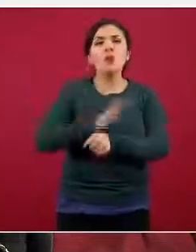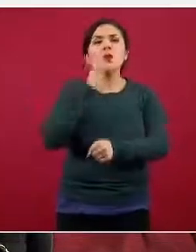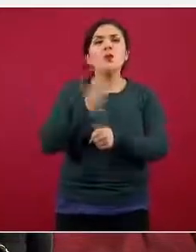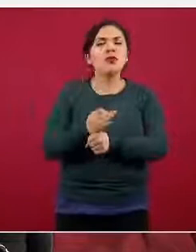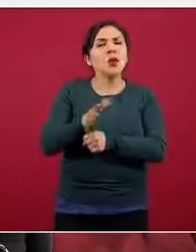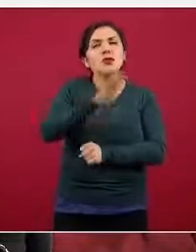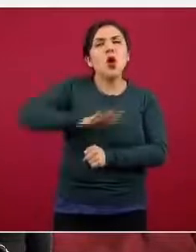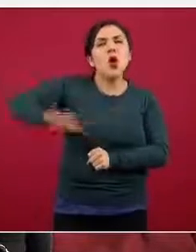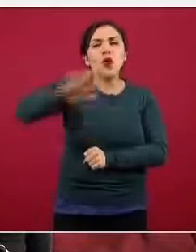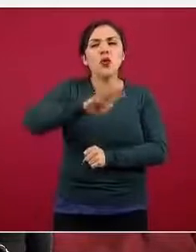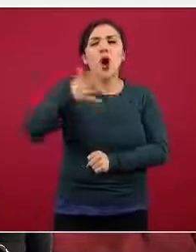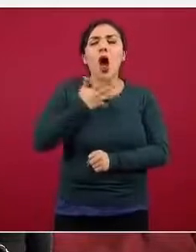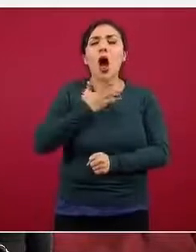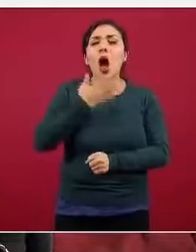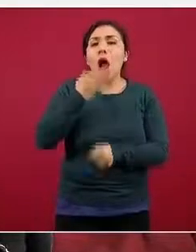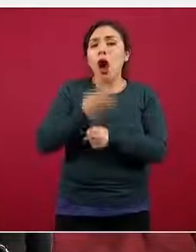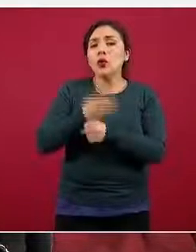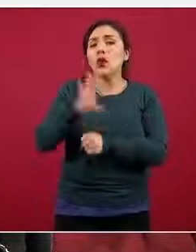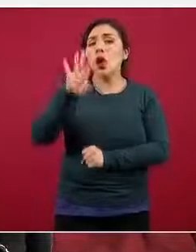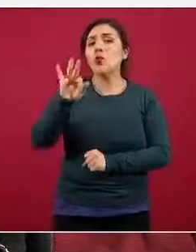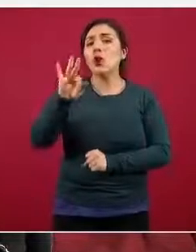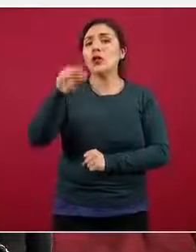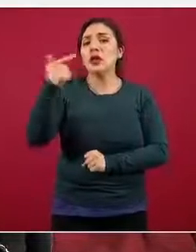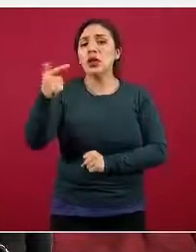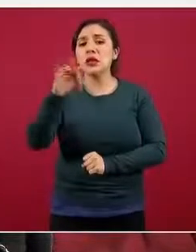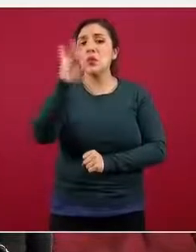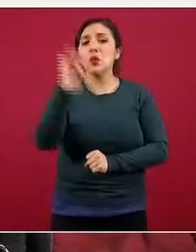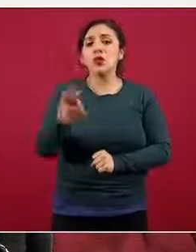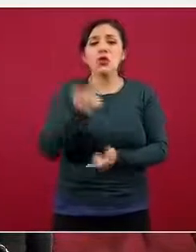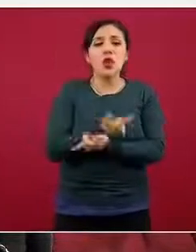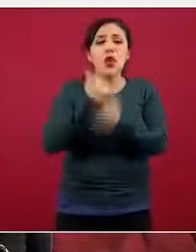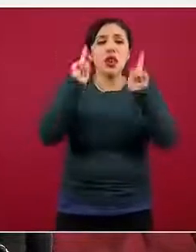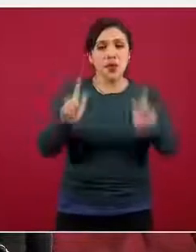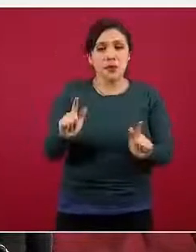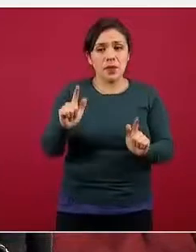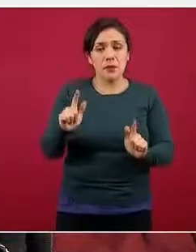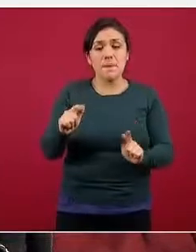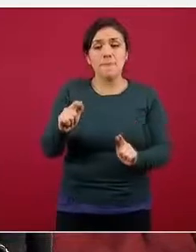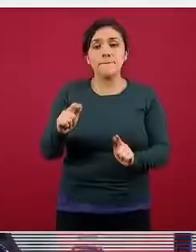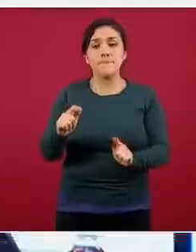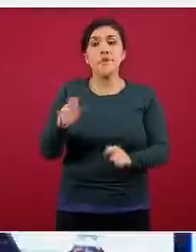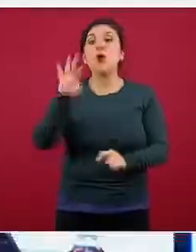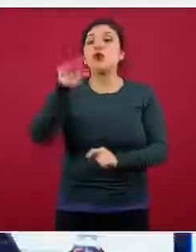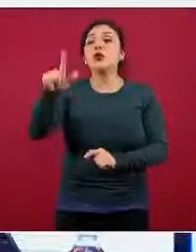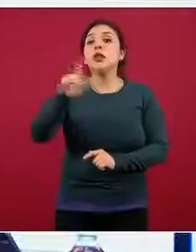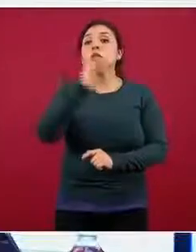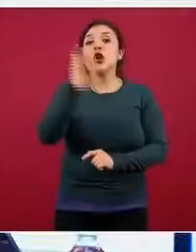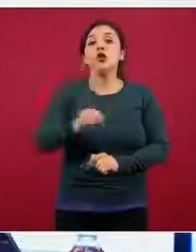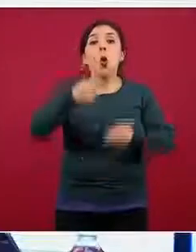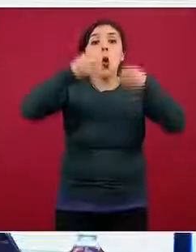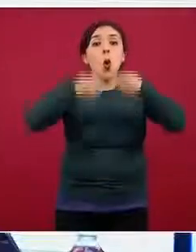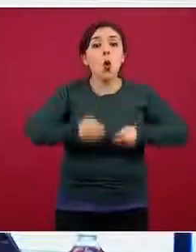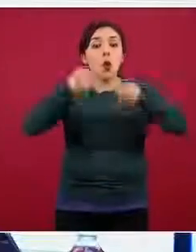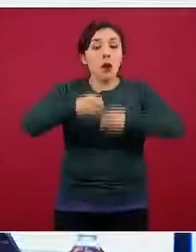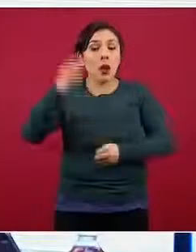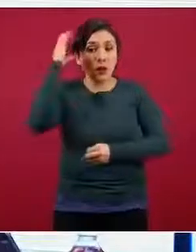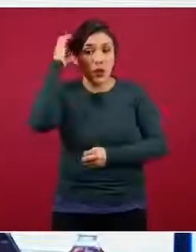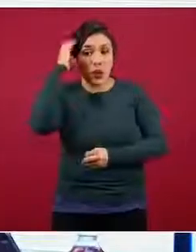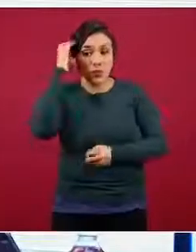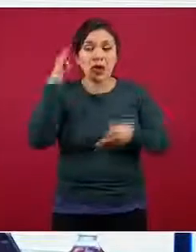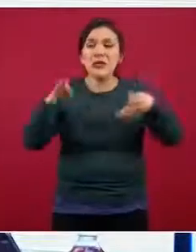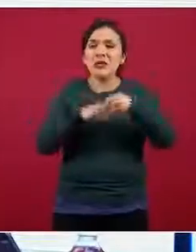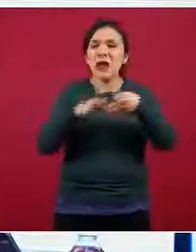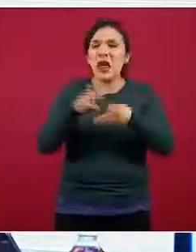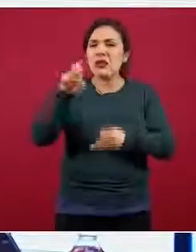nacional, que tenemos un 47% de ocupación en camas generales, con un total de cerca de